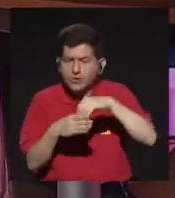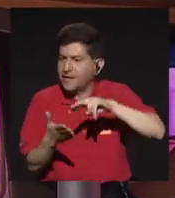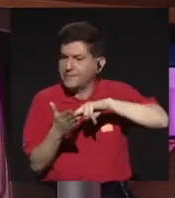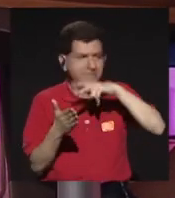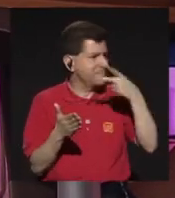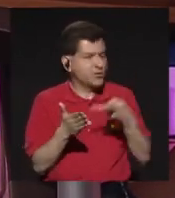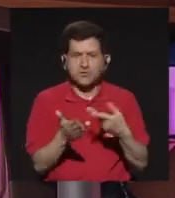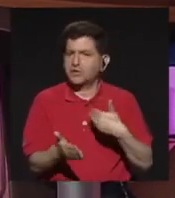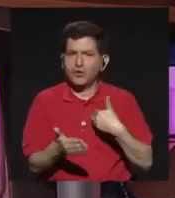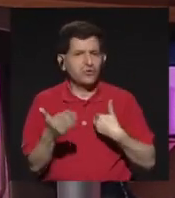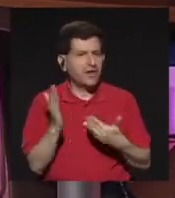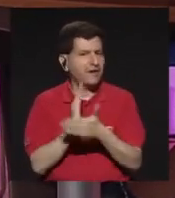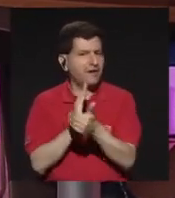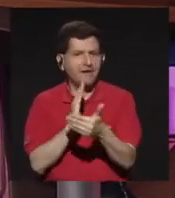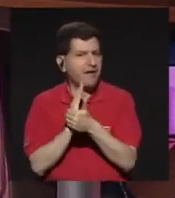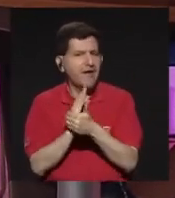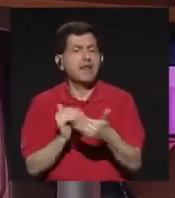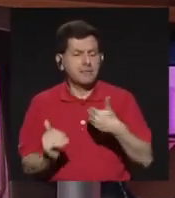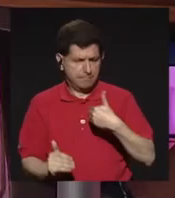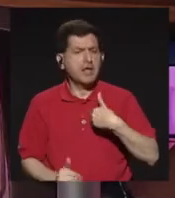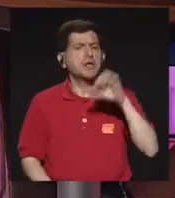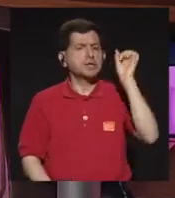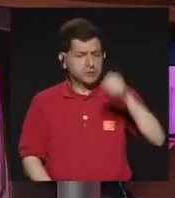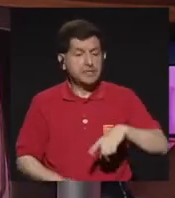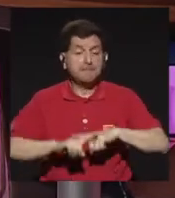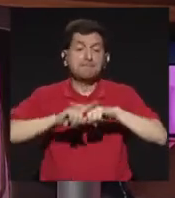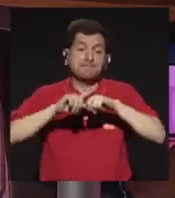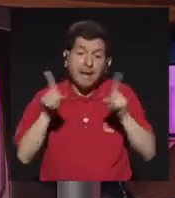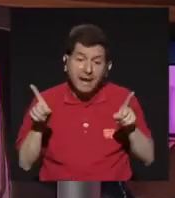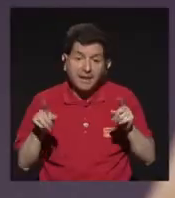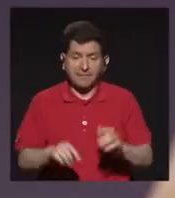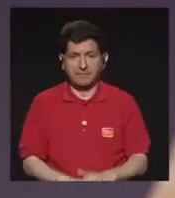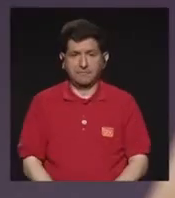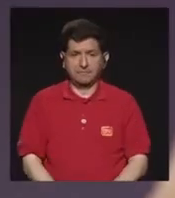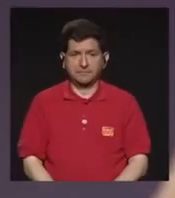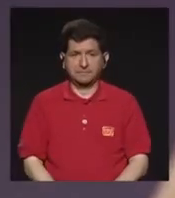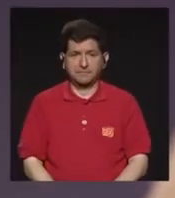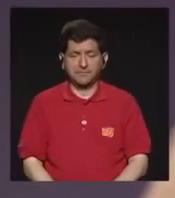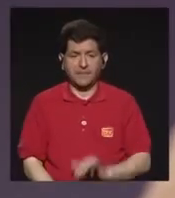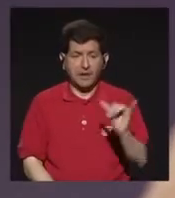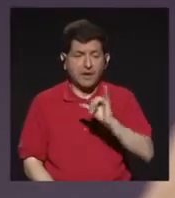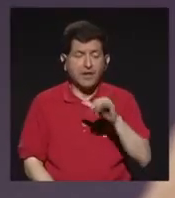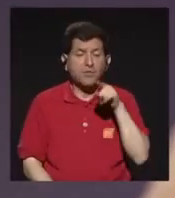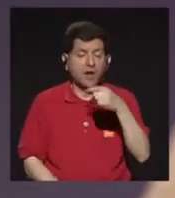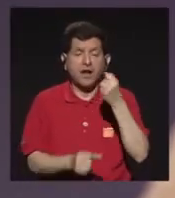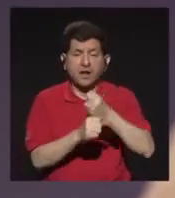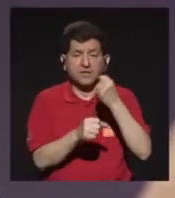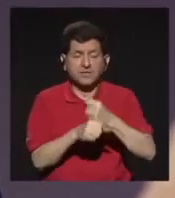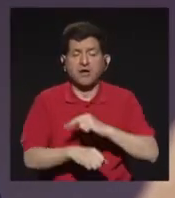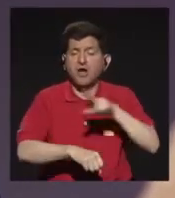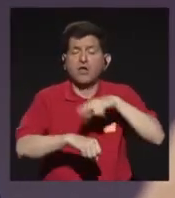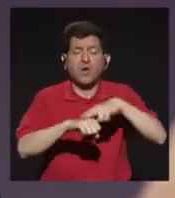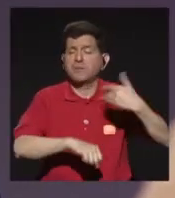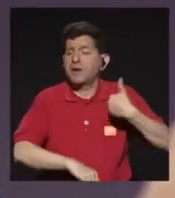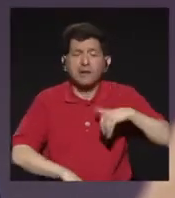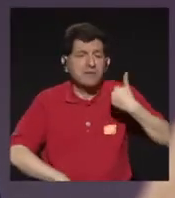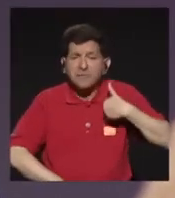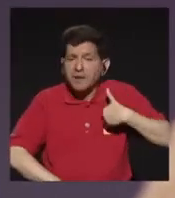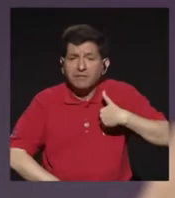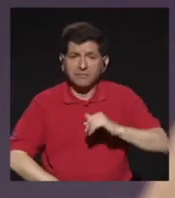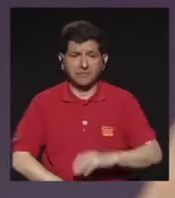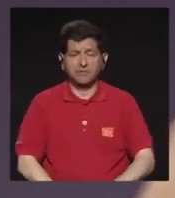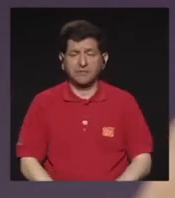quiere decir que no tuviese la capacidad. Claro, yo la tenía, solo que como muchos de esos puestos eran típicos de varón,